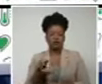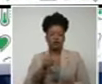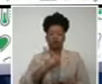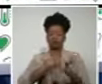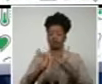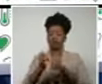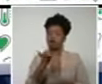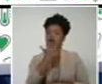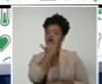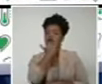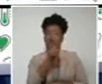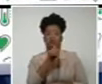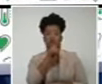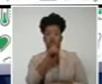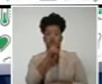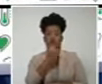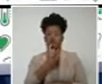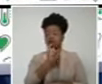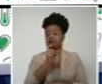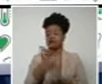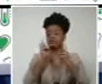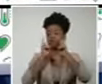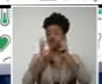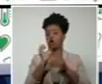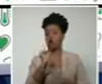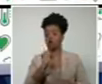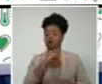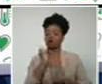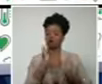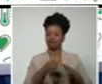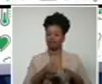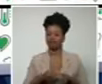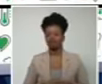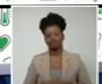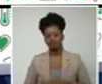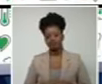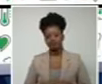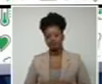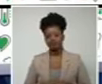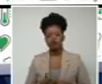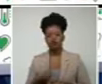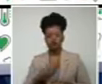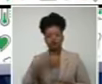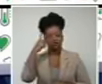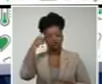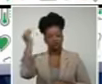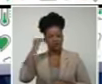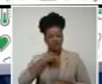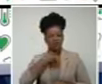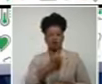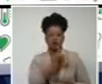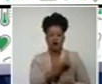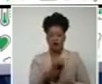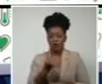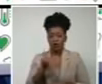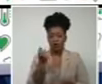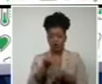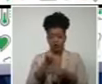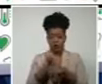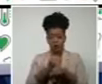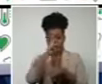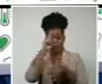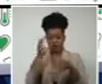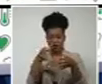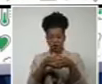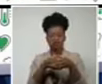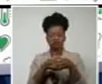puede costar la salud y aún peor la vida. De cualquier manera, sí tenemos conocimiento de que cada uno de nuestros profesionales de la salud se están